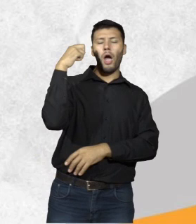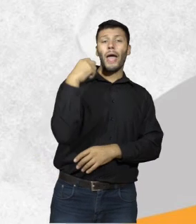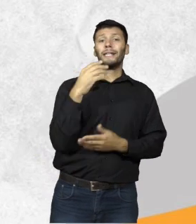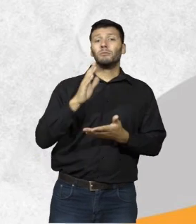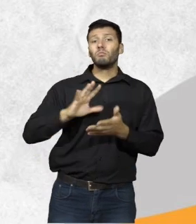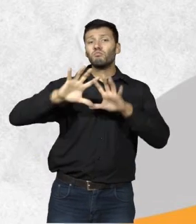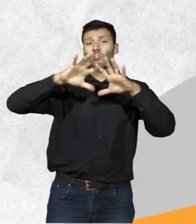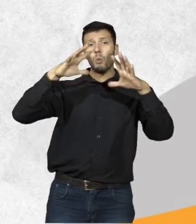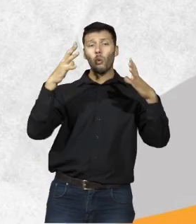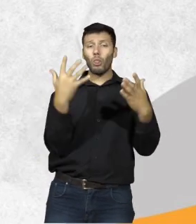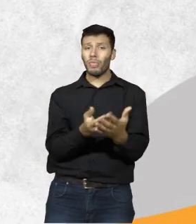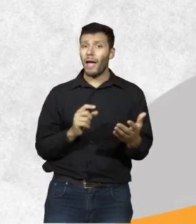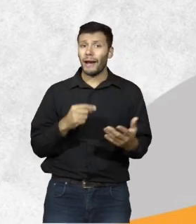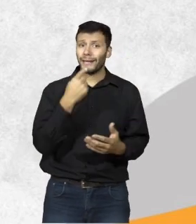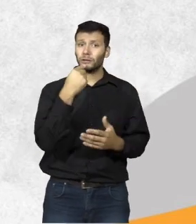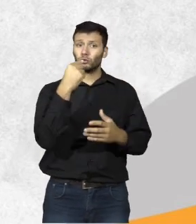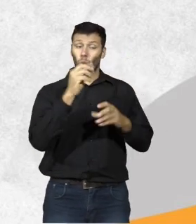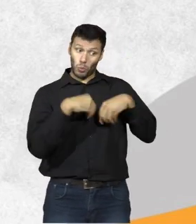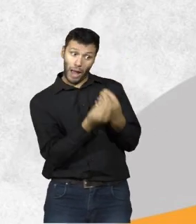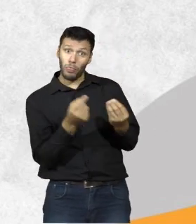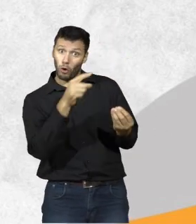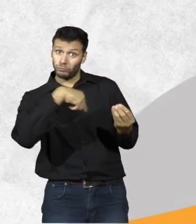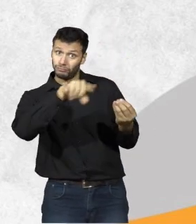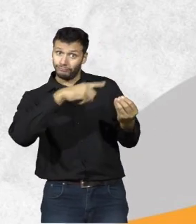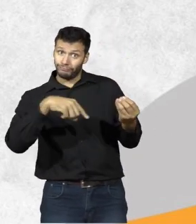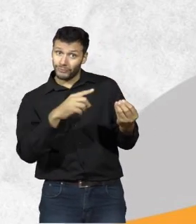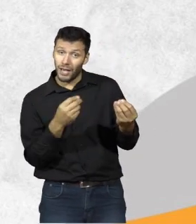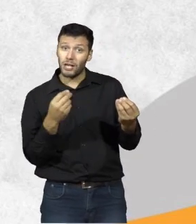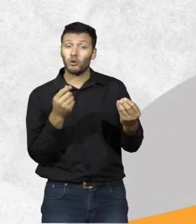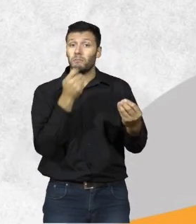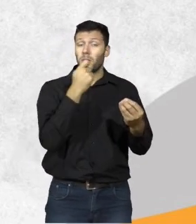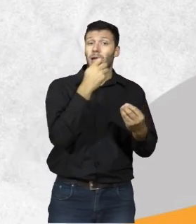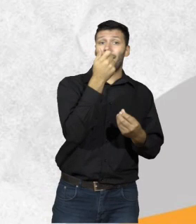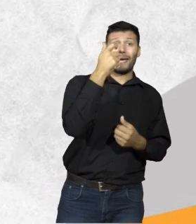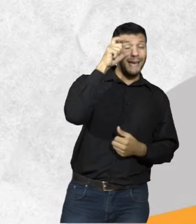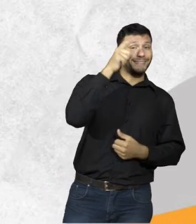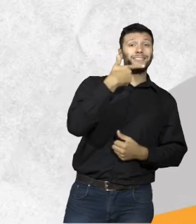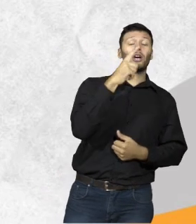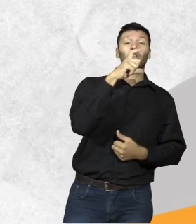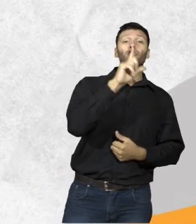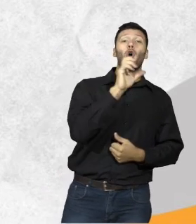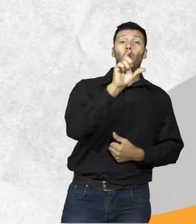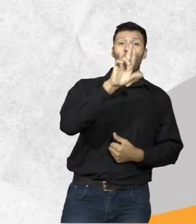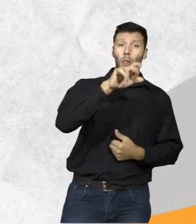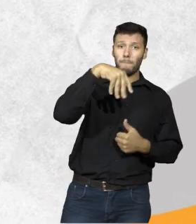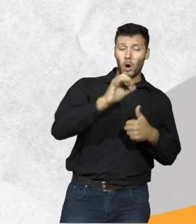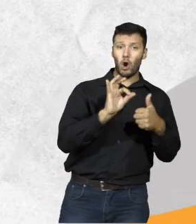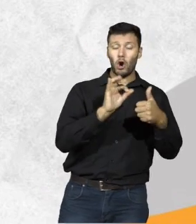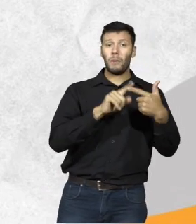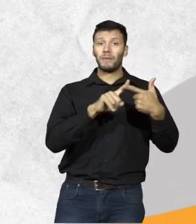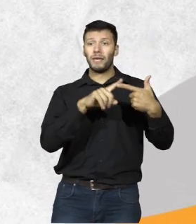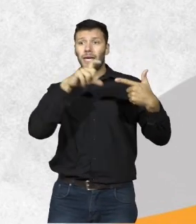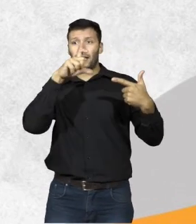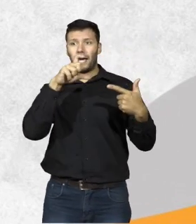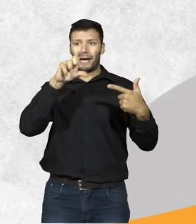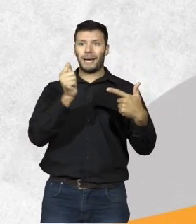principales resultados de estas reuniones, como vemos desde Estocolmo hasta Glasgow, fueron